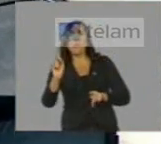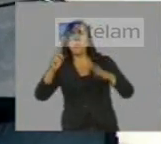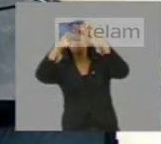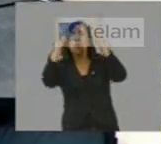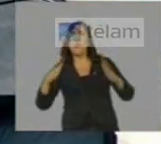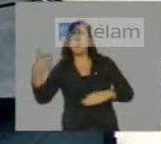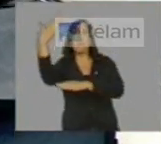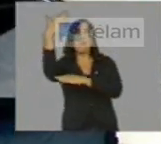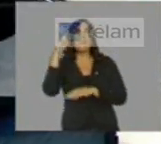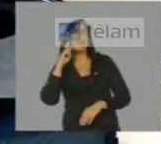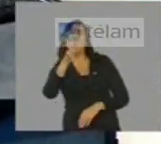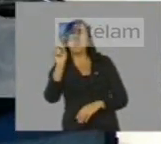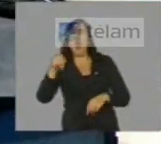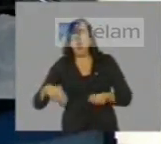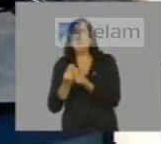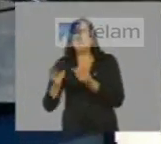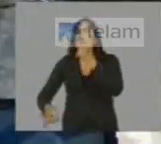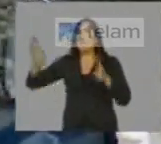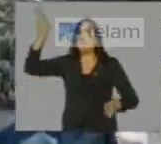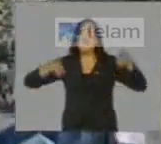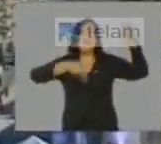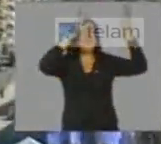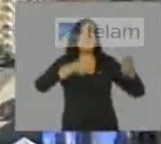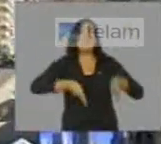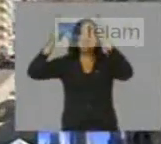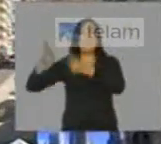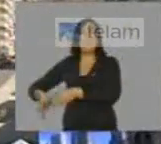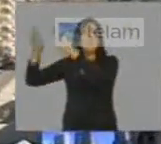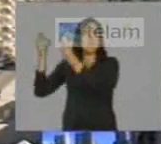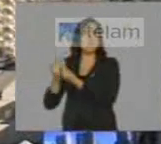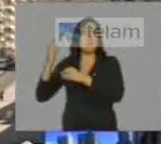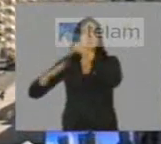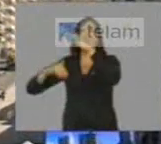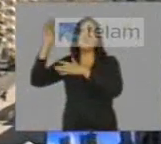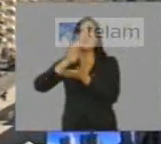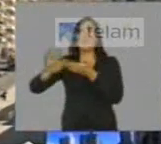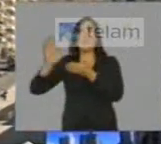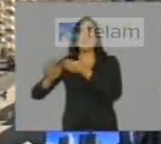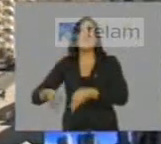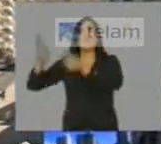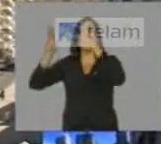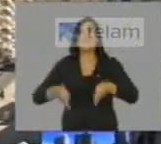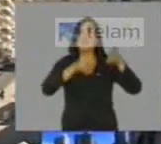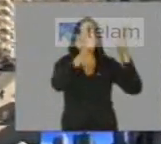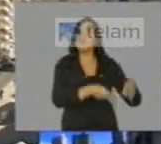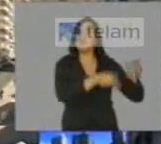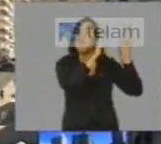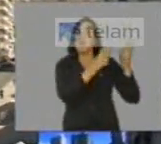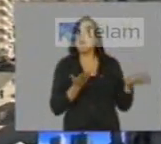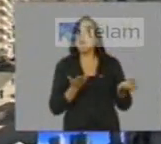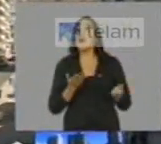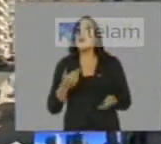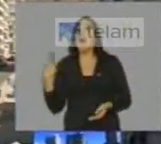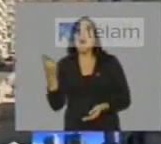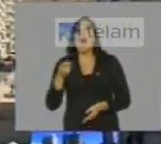de edificios maravillosos que se han levantado y que son el producto, usted no podrá desconocerlo,